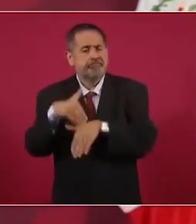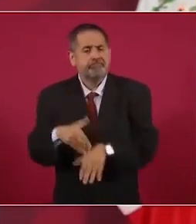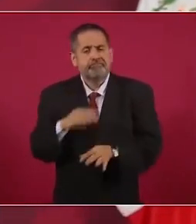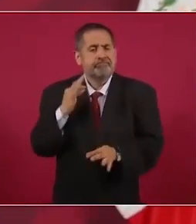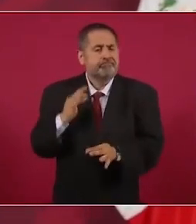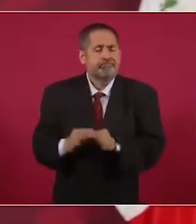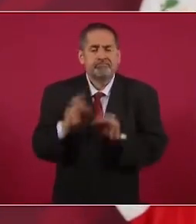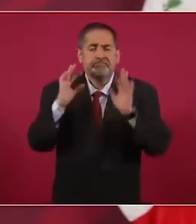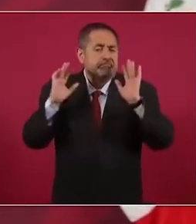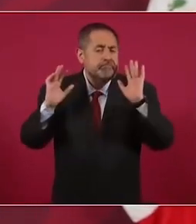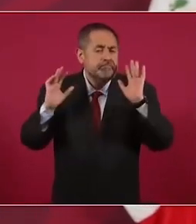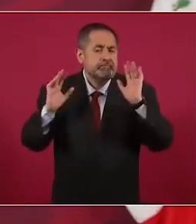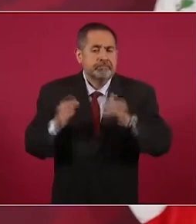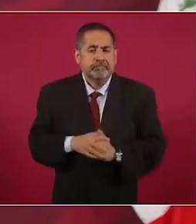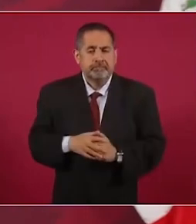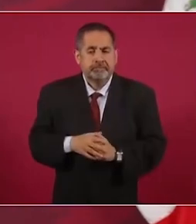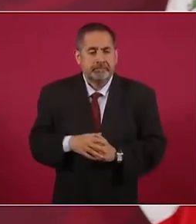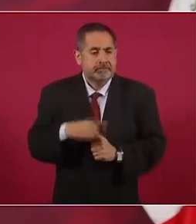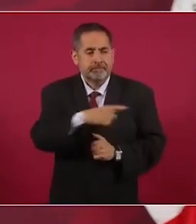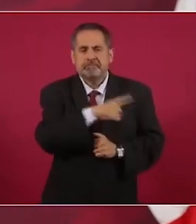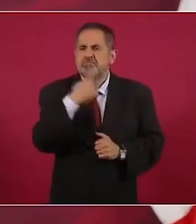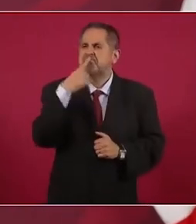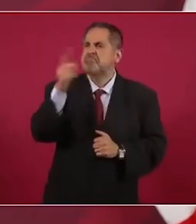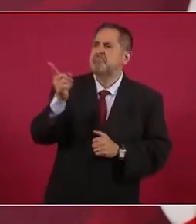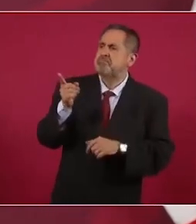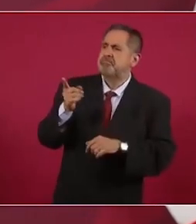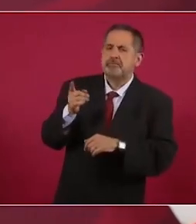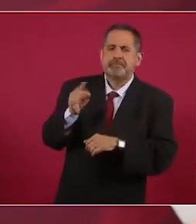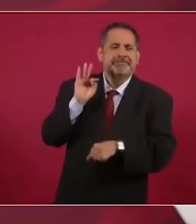no procedieron los amparos,